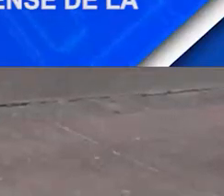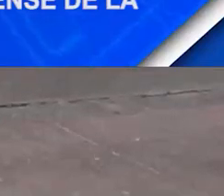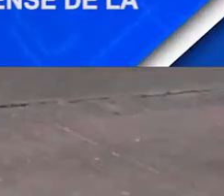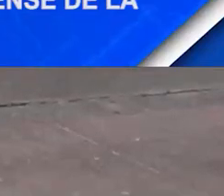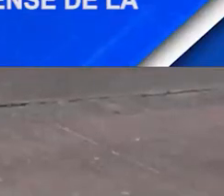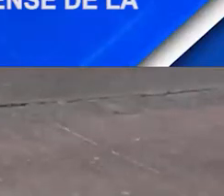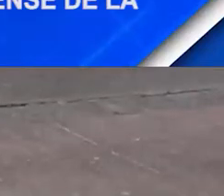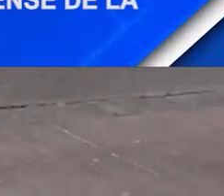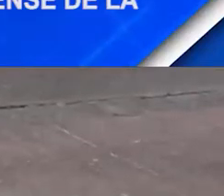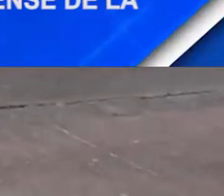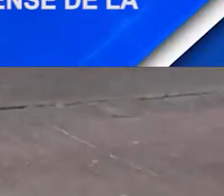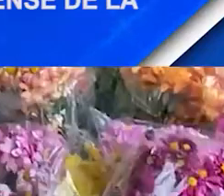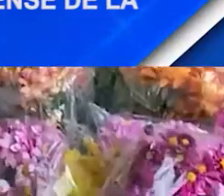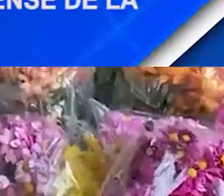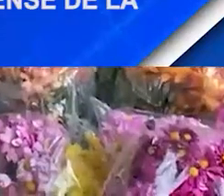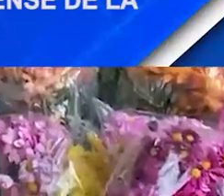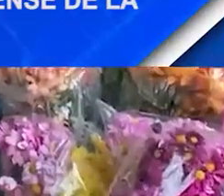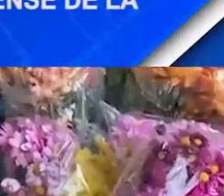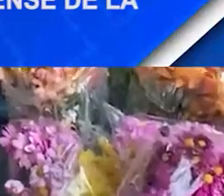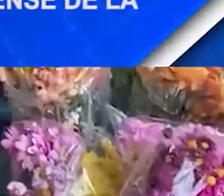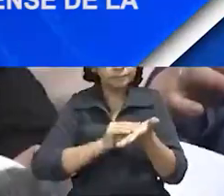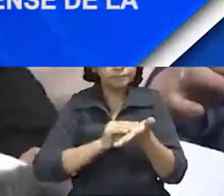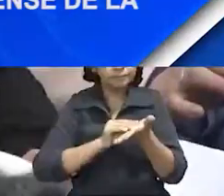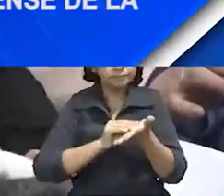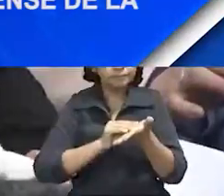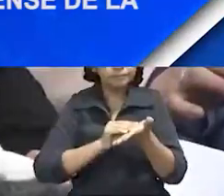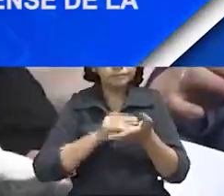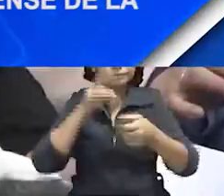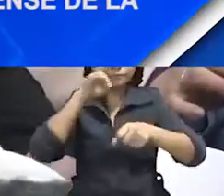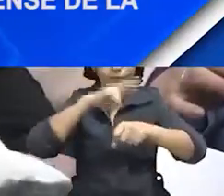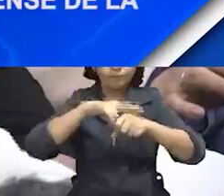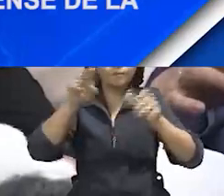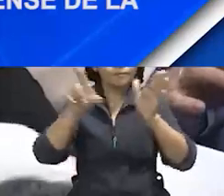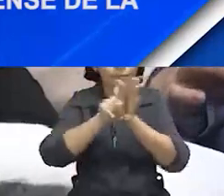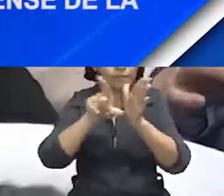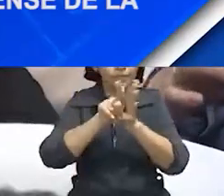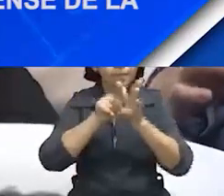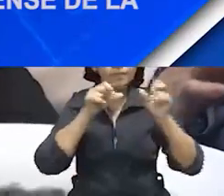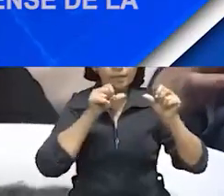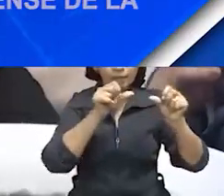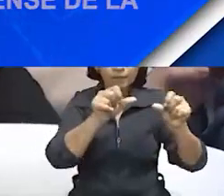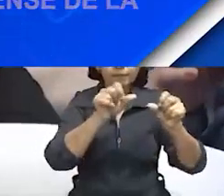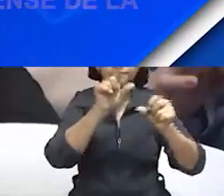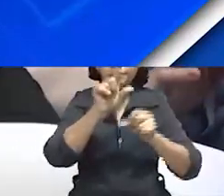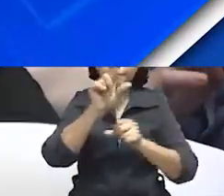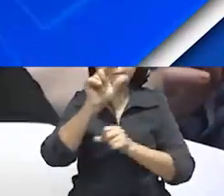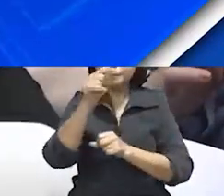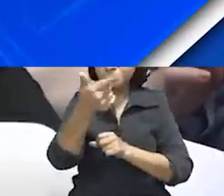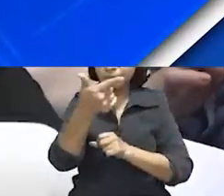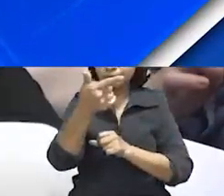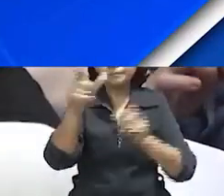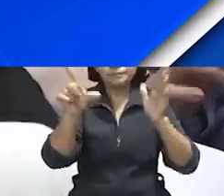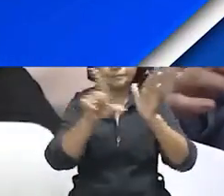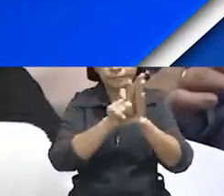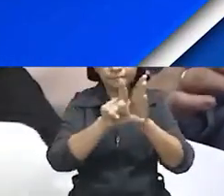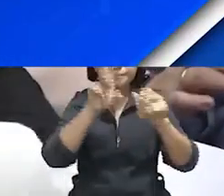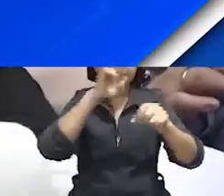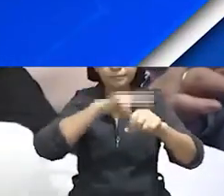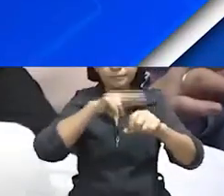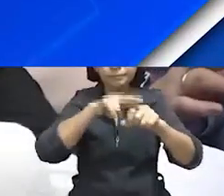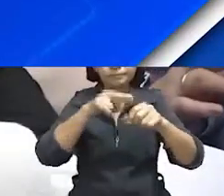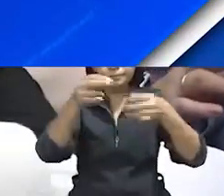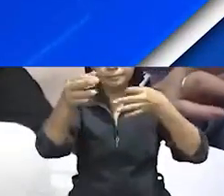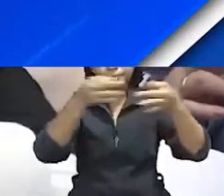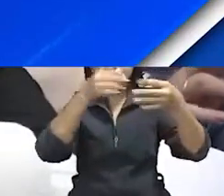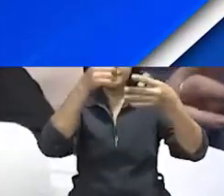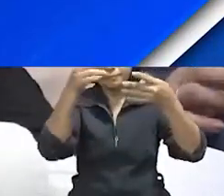instrumentos internacionales y normas consolidadas. Norma vigente, el cual consta de 17 normas, las cuales están